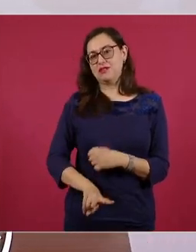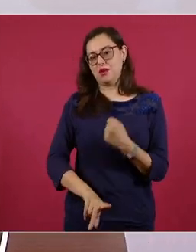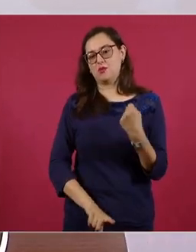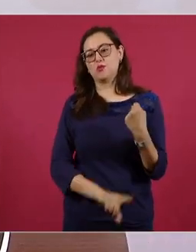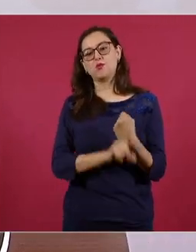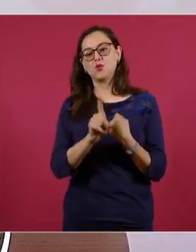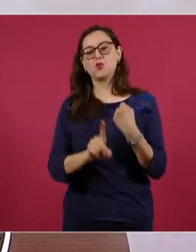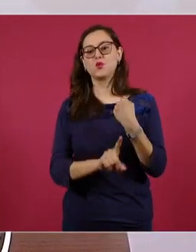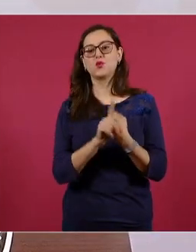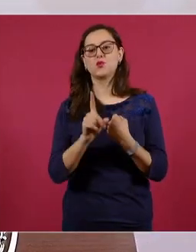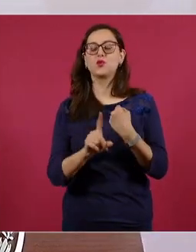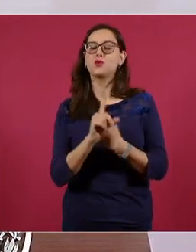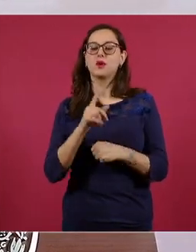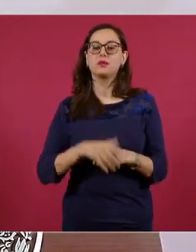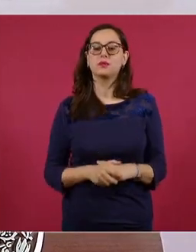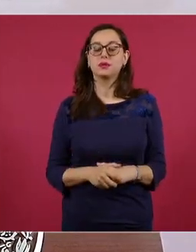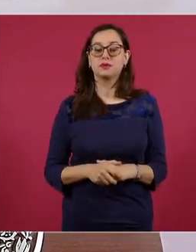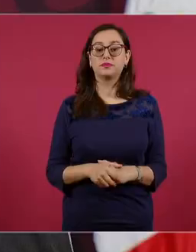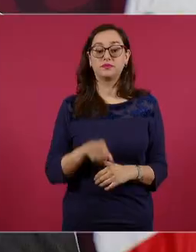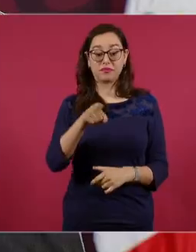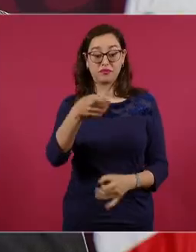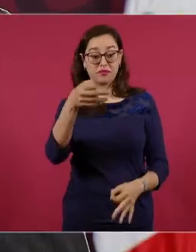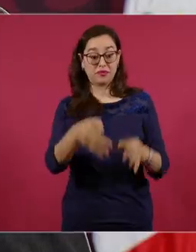está de por medio